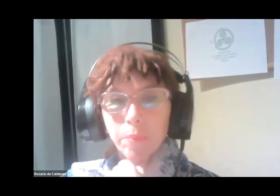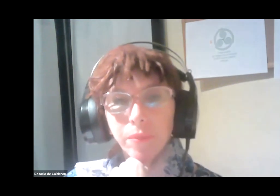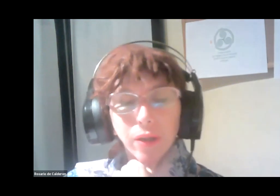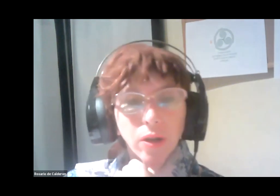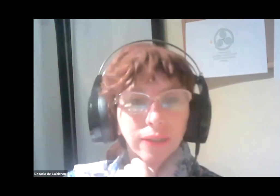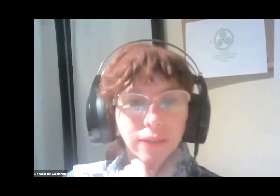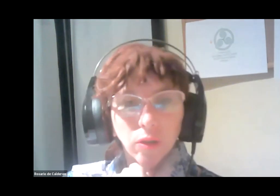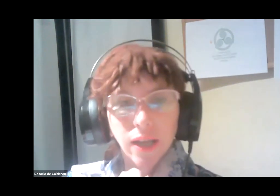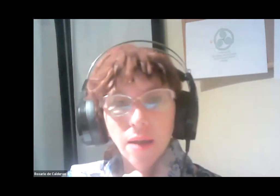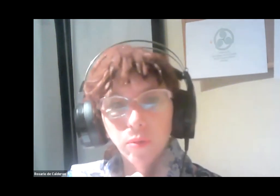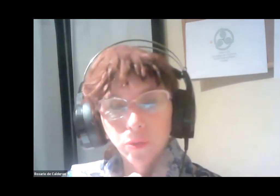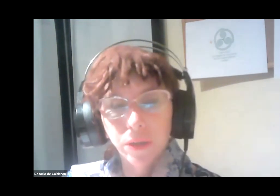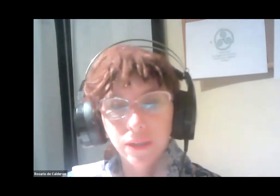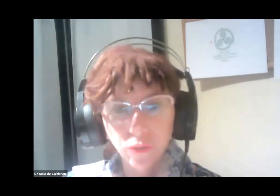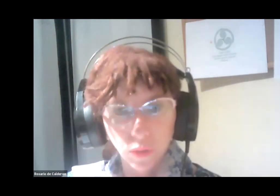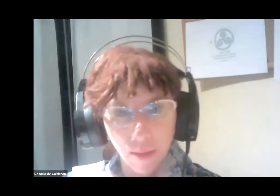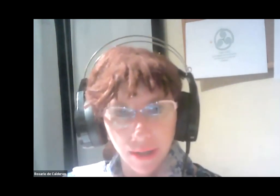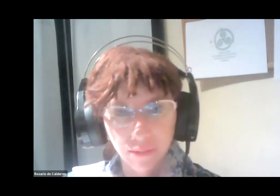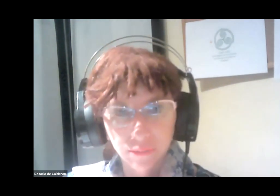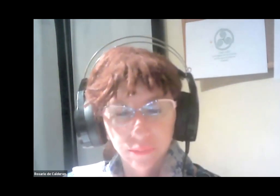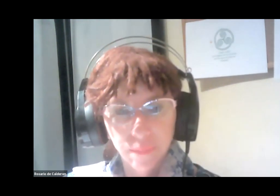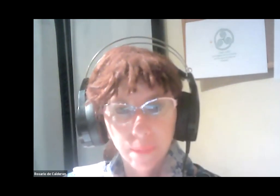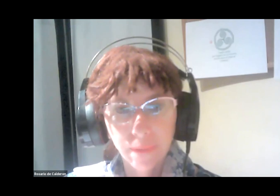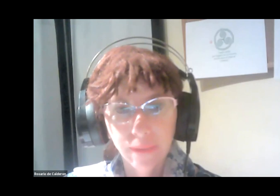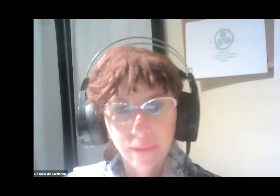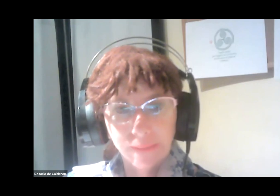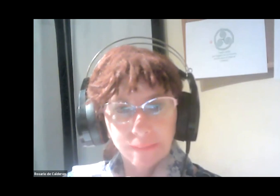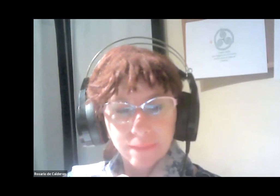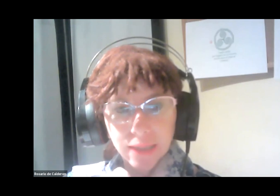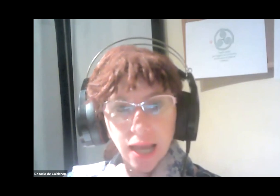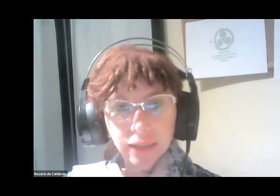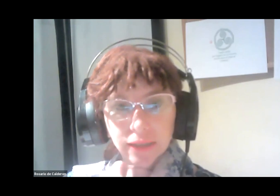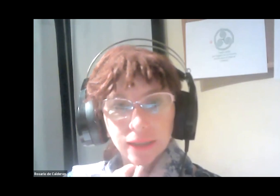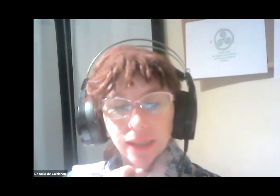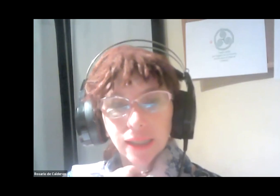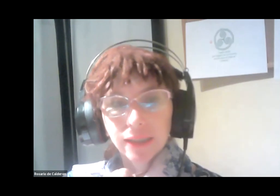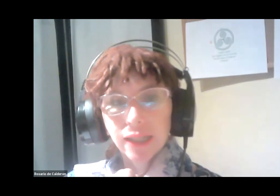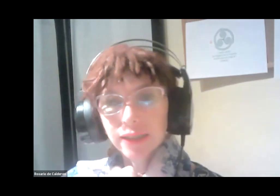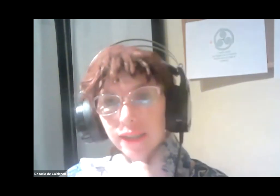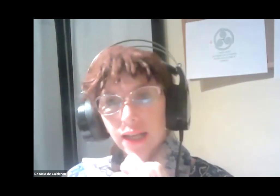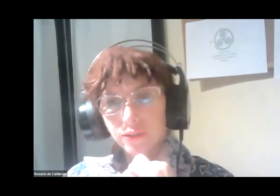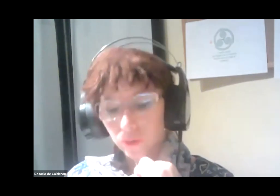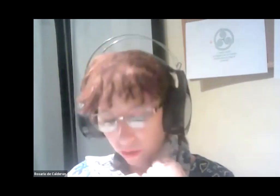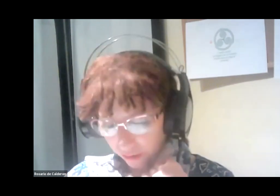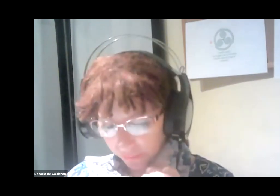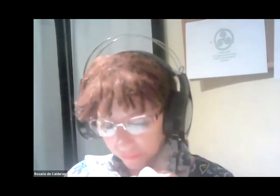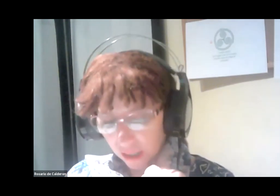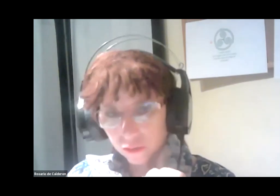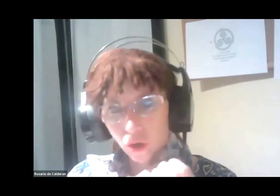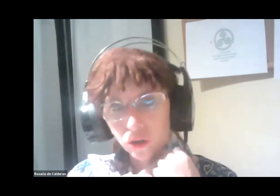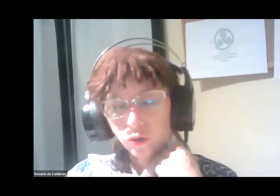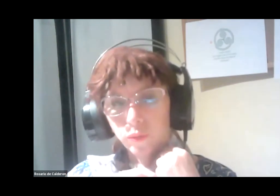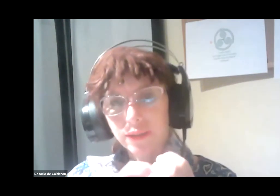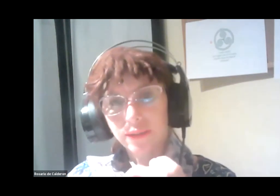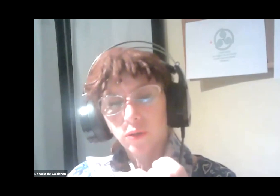primero necesito que ambos prenda en su cama y en este caso esté